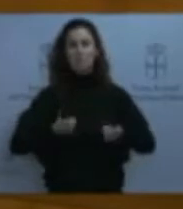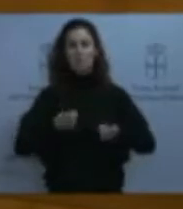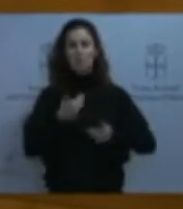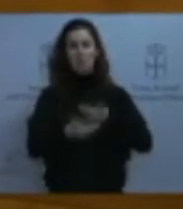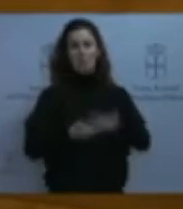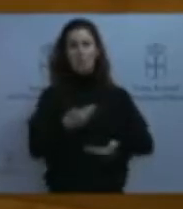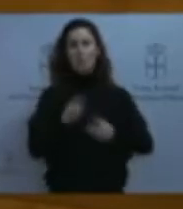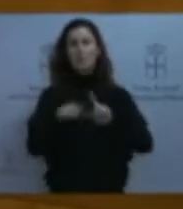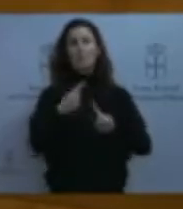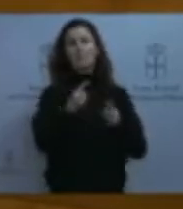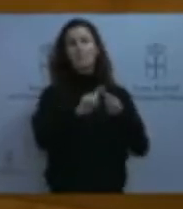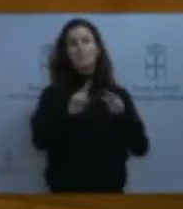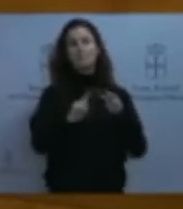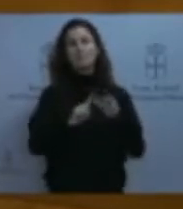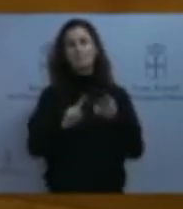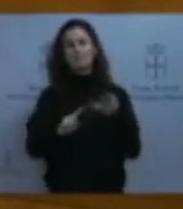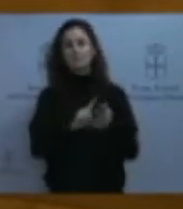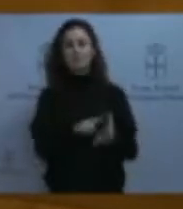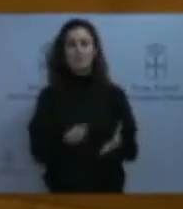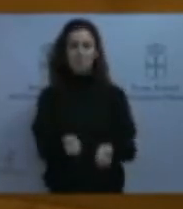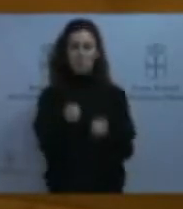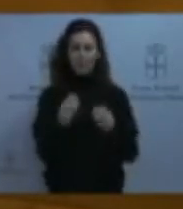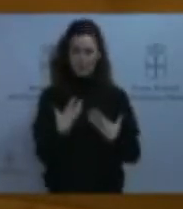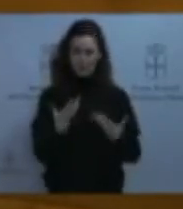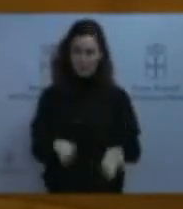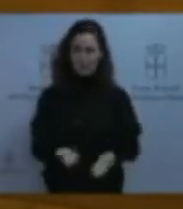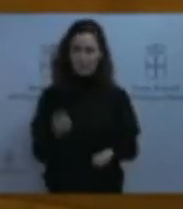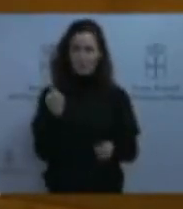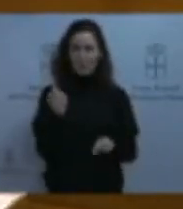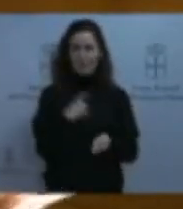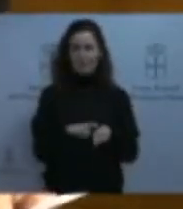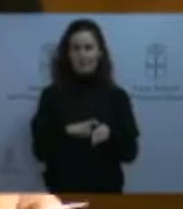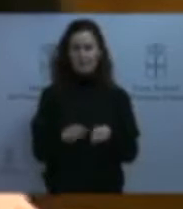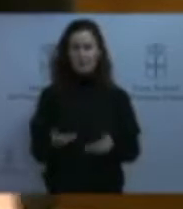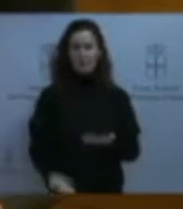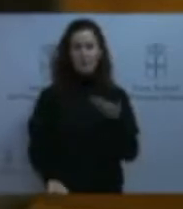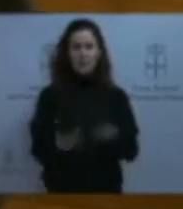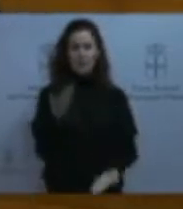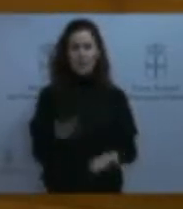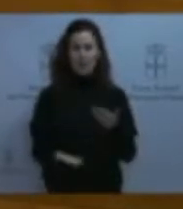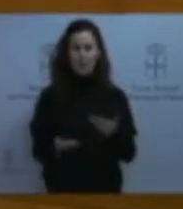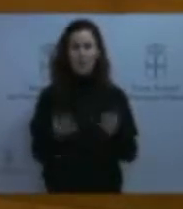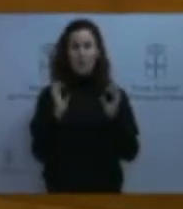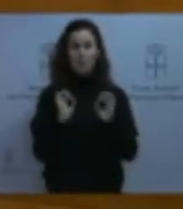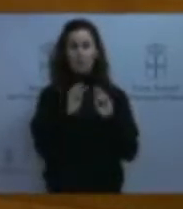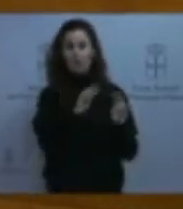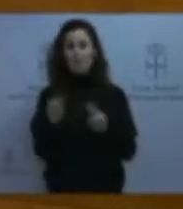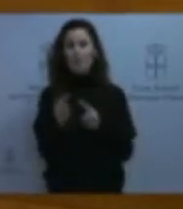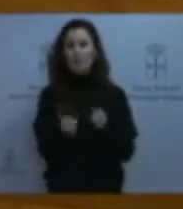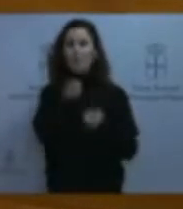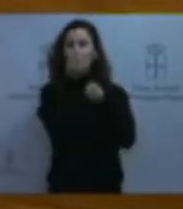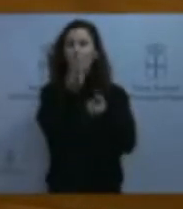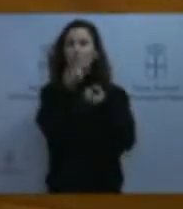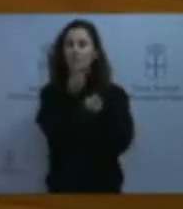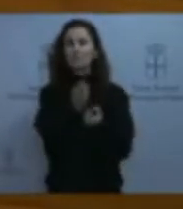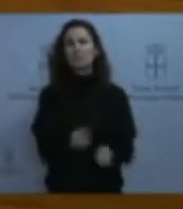algunas de las cuestiones que ha comentado. Efectivamente, uno de los aspectos que estamos valorando y que, desde luego, que aflora con los datos es la